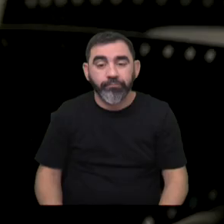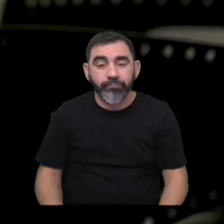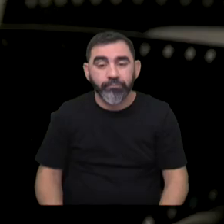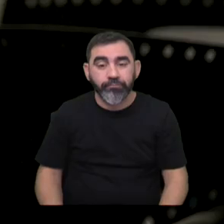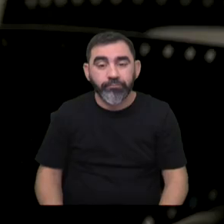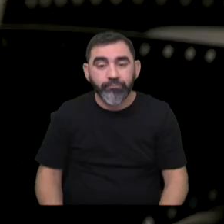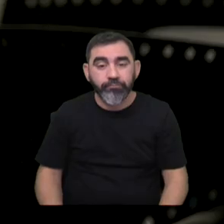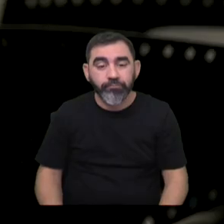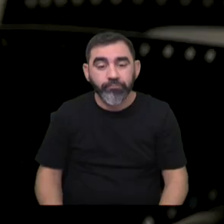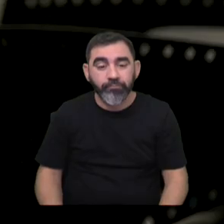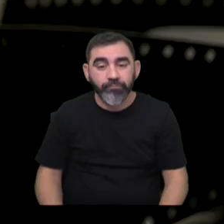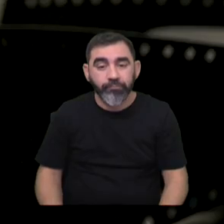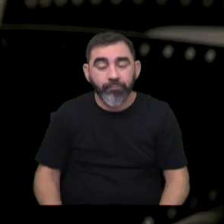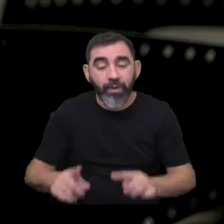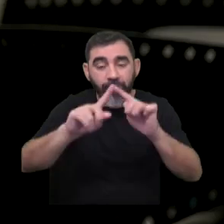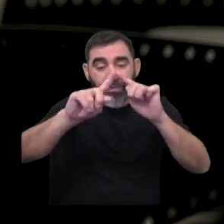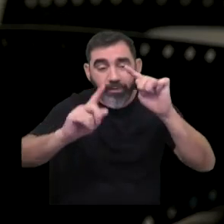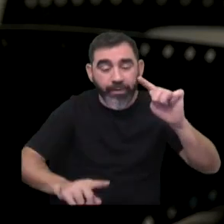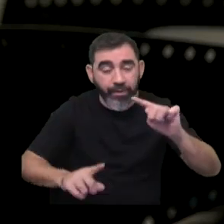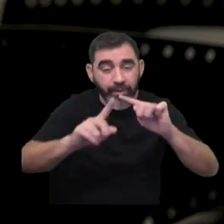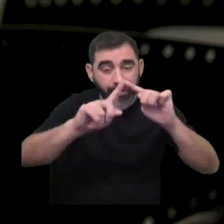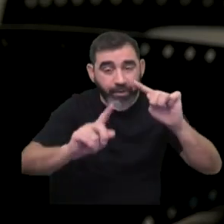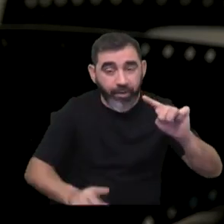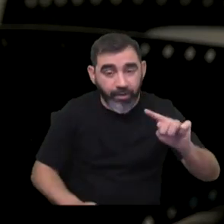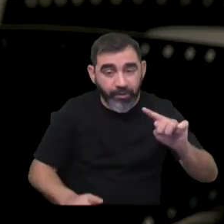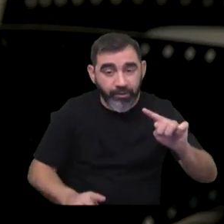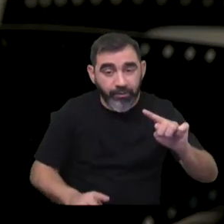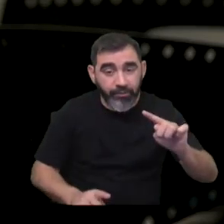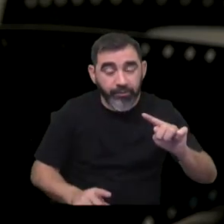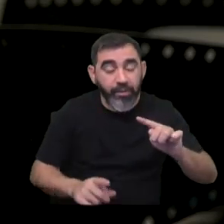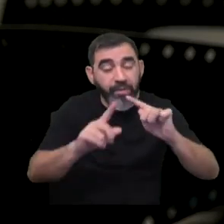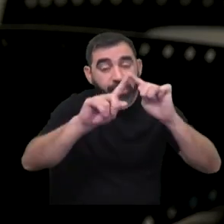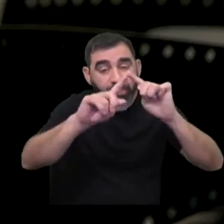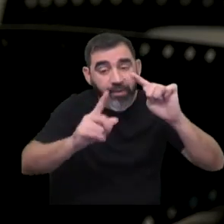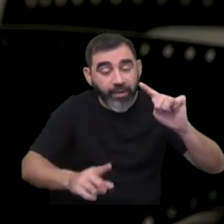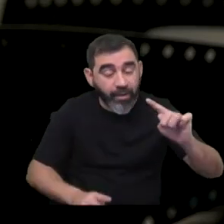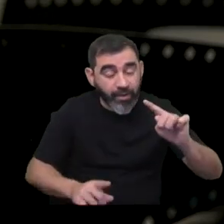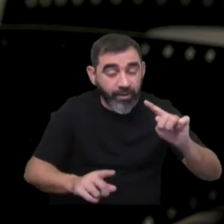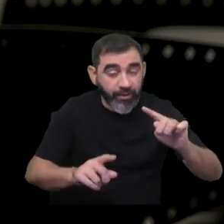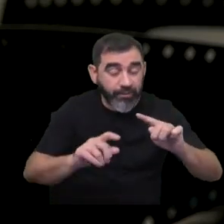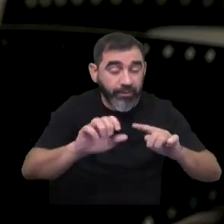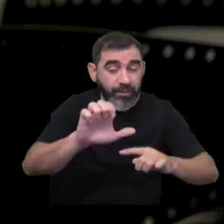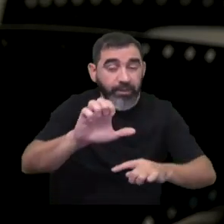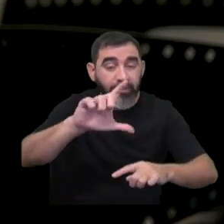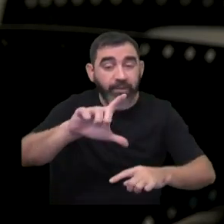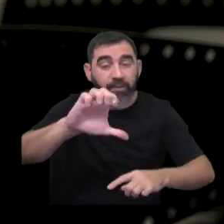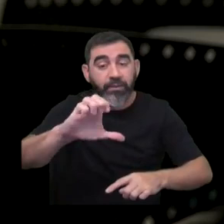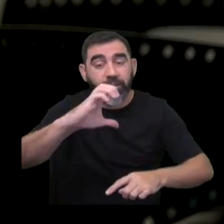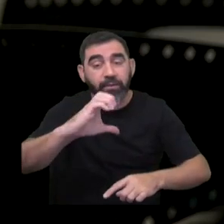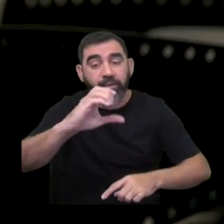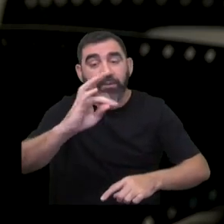La definición de descarga atmosférica es la de una descarga electrostática, es decir, descarga electrostática